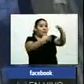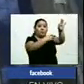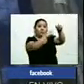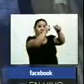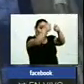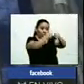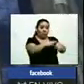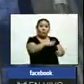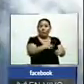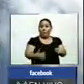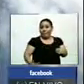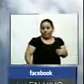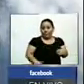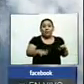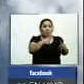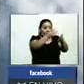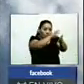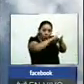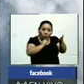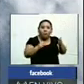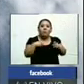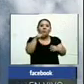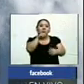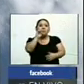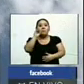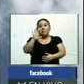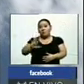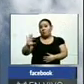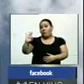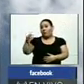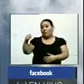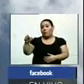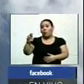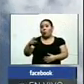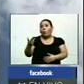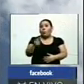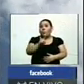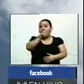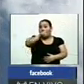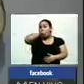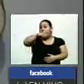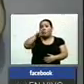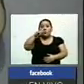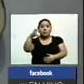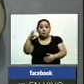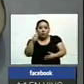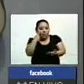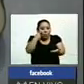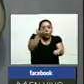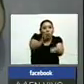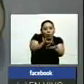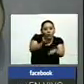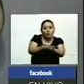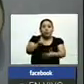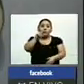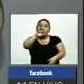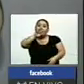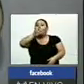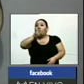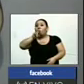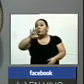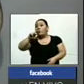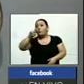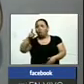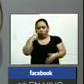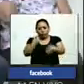de los gastos reservados de la Presidencia. El Ministerio Público sostiene que cuentan con 1.200 evidencias, 252